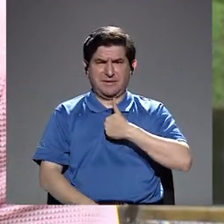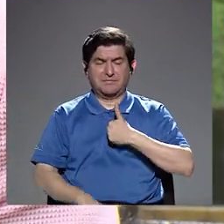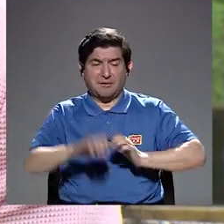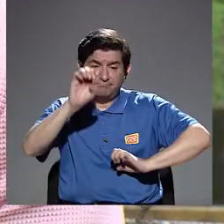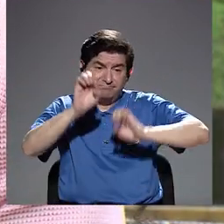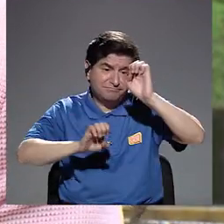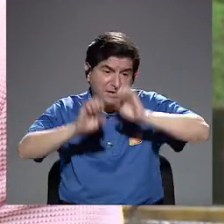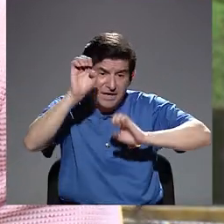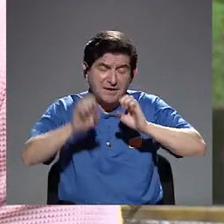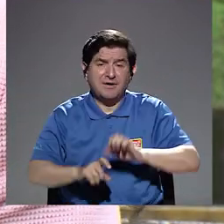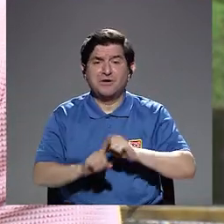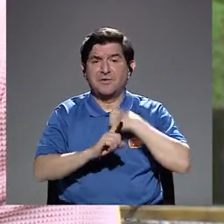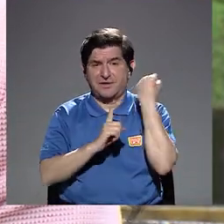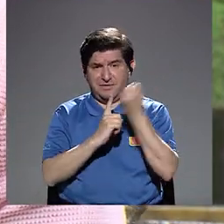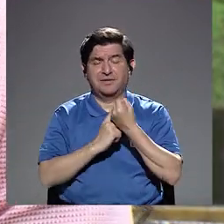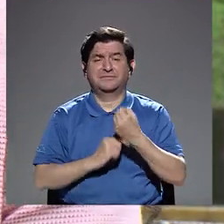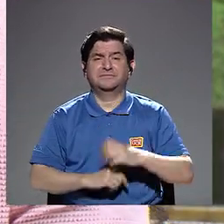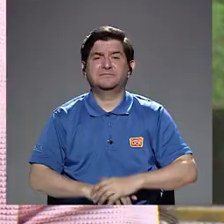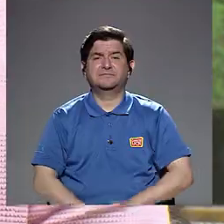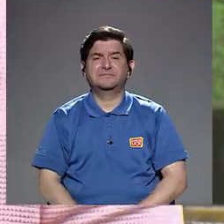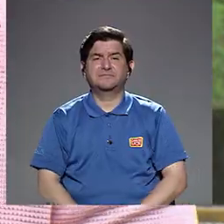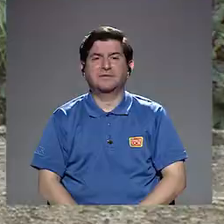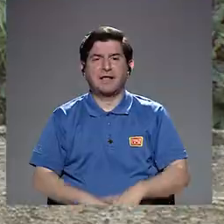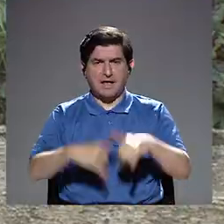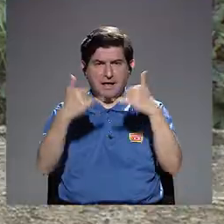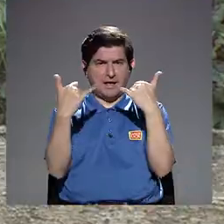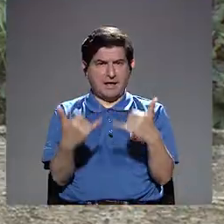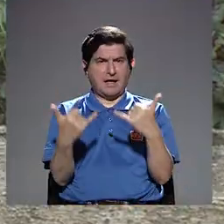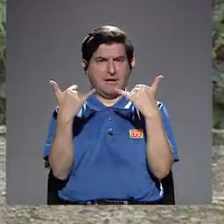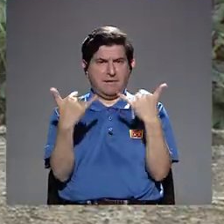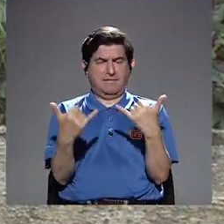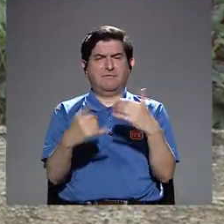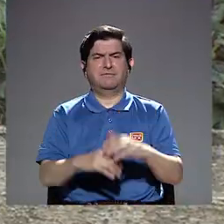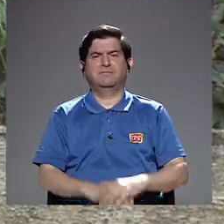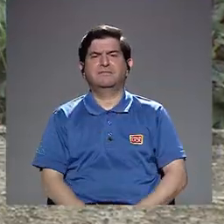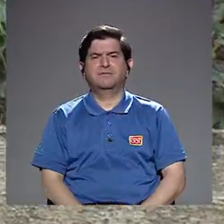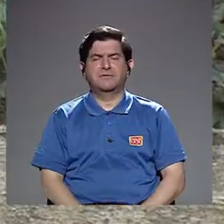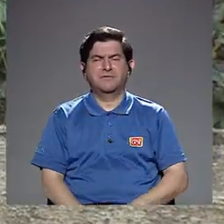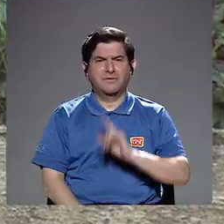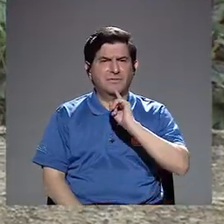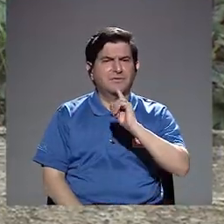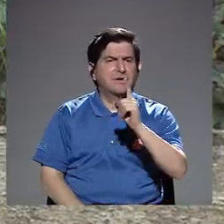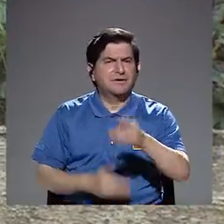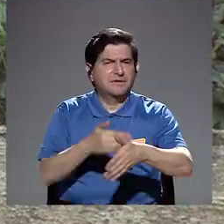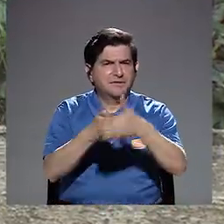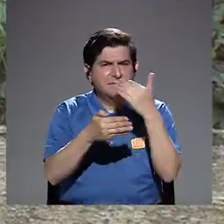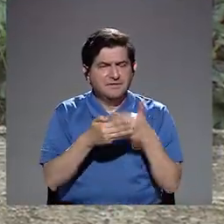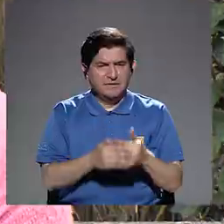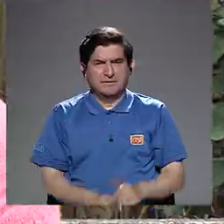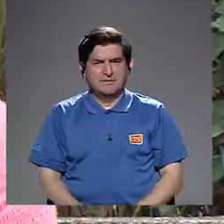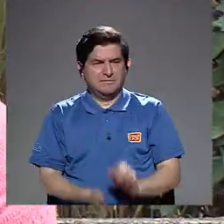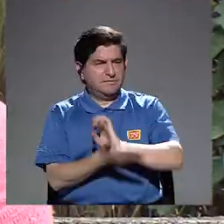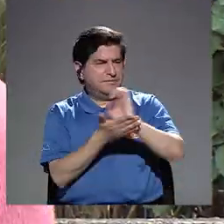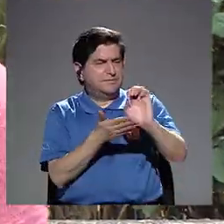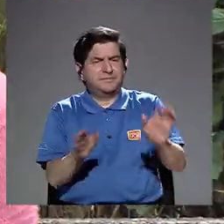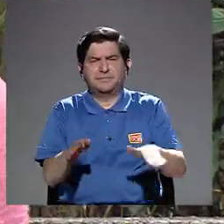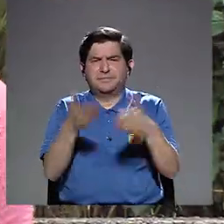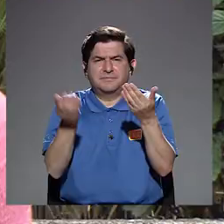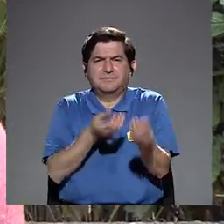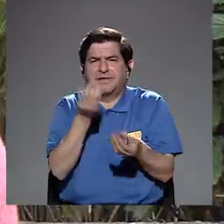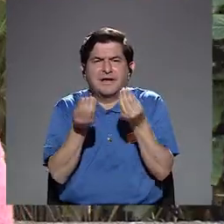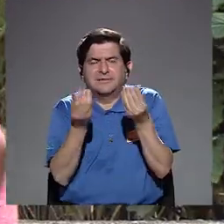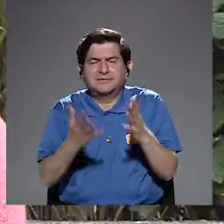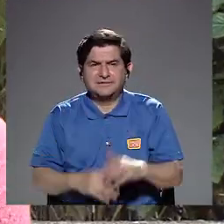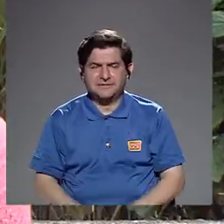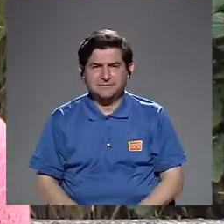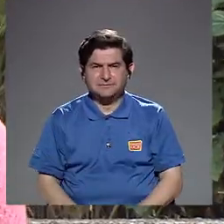también valorar y tomar en cuenta este tipo de prácticas. Ahora, casualmente, que nos decías, ¿cómo prevenirlo? ¿Qué